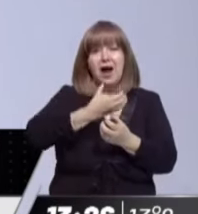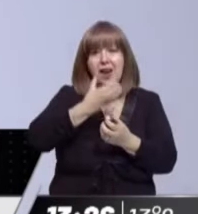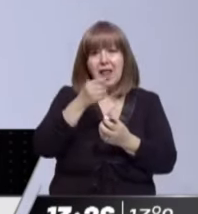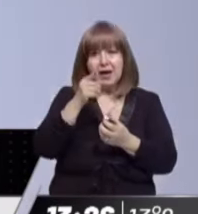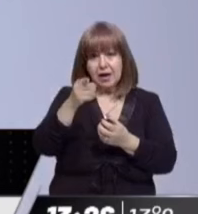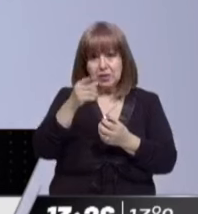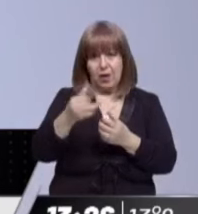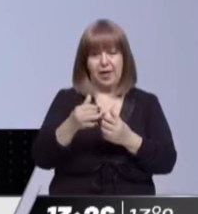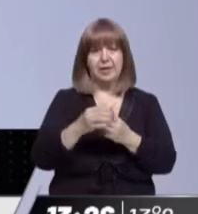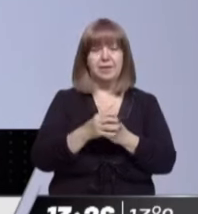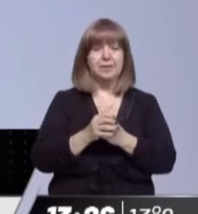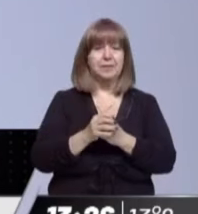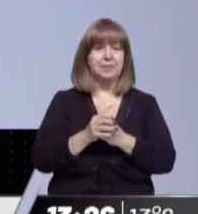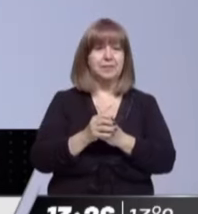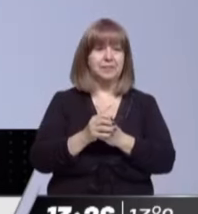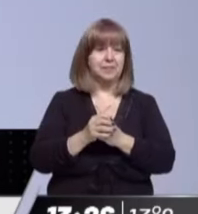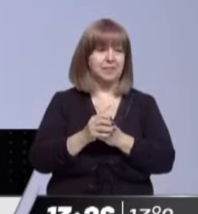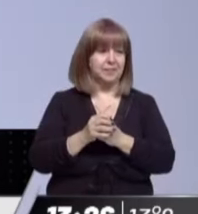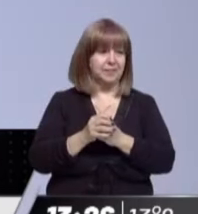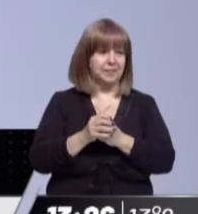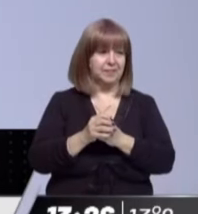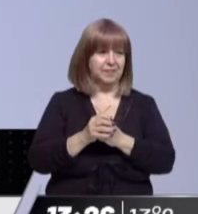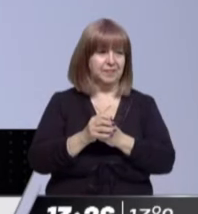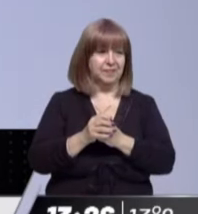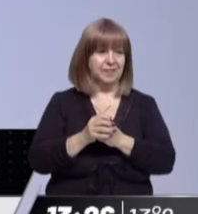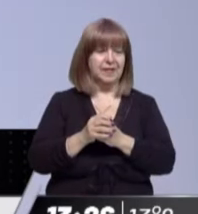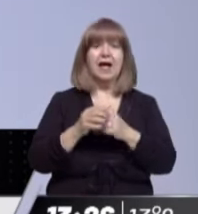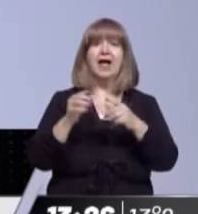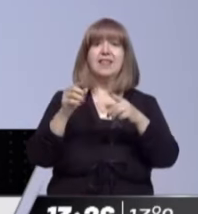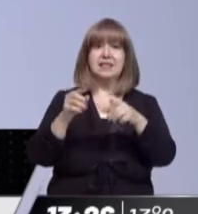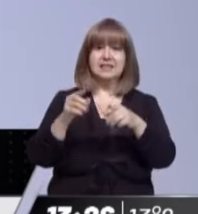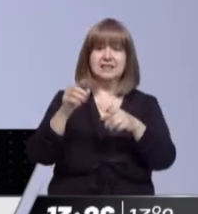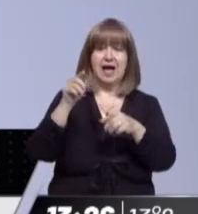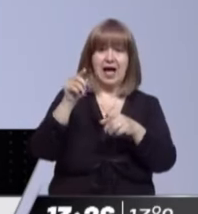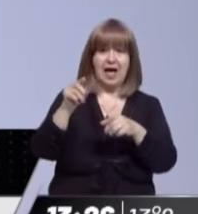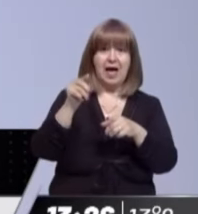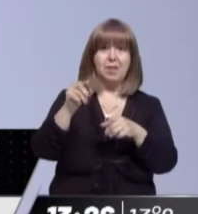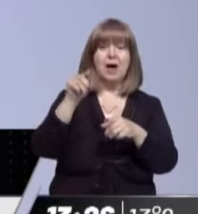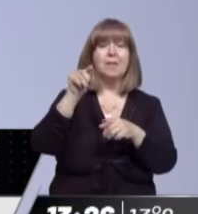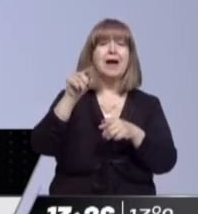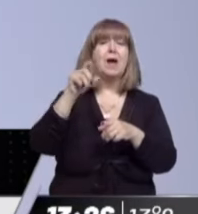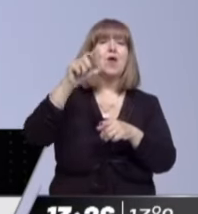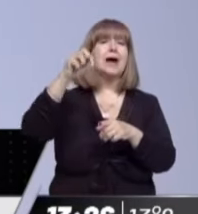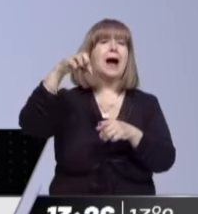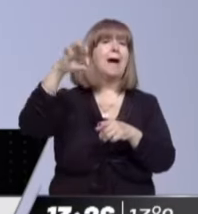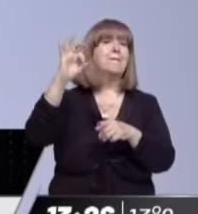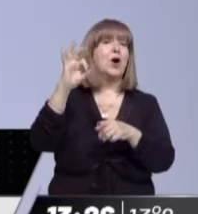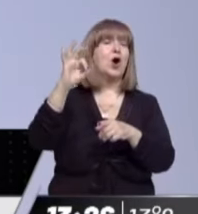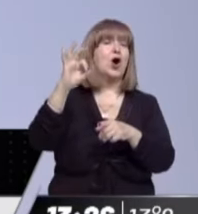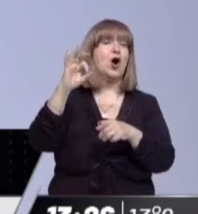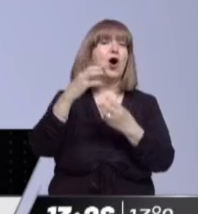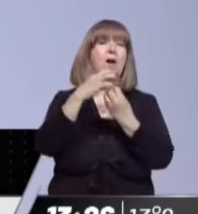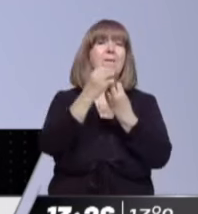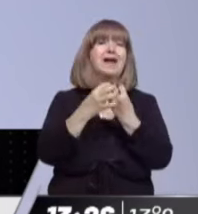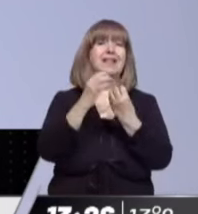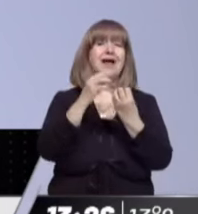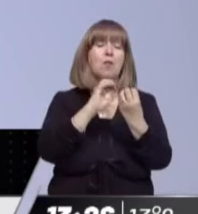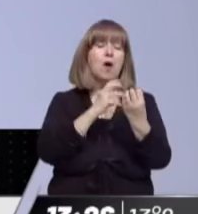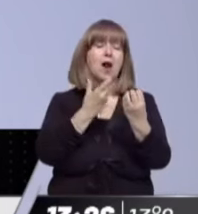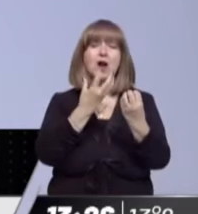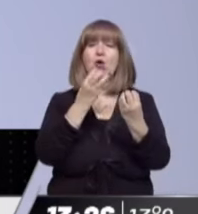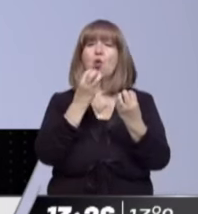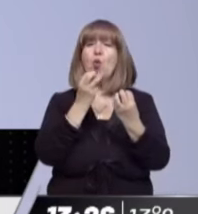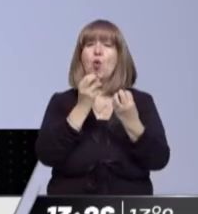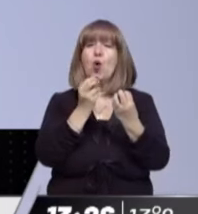local. ¡Epa! ¡Qué alegría verte! Mira, para vos que sos un capo, tengo unas mandarinas que son un fuego, bien